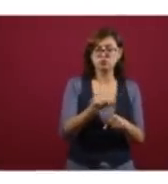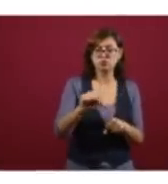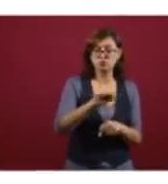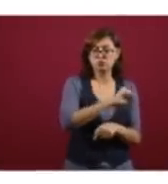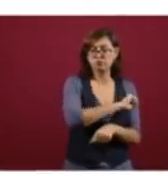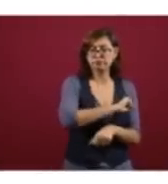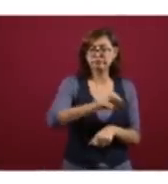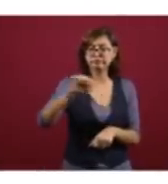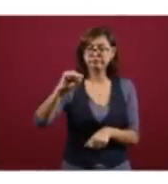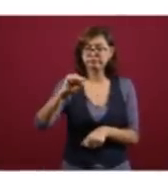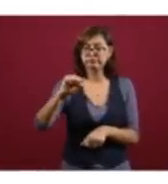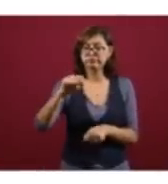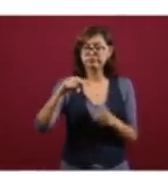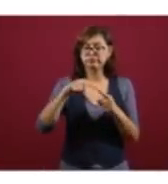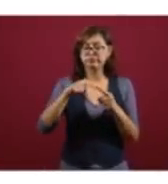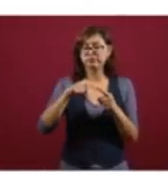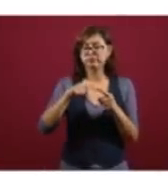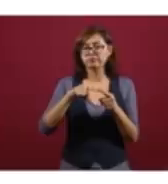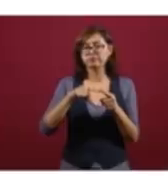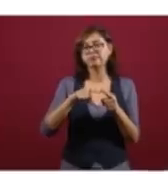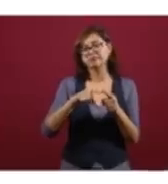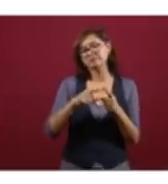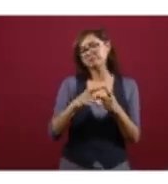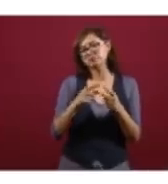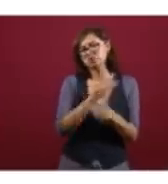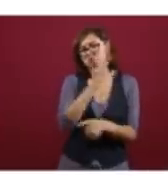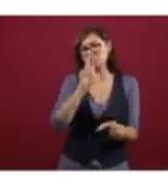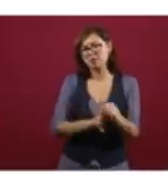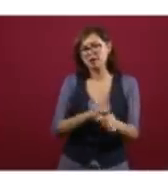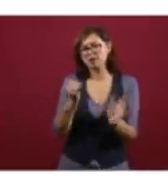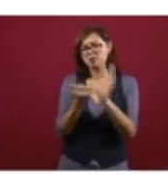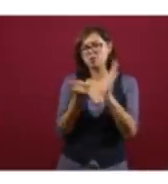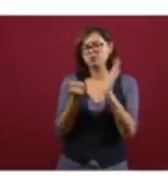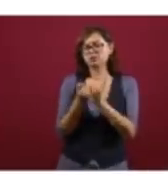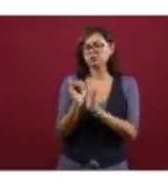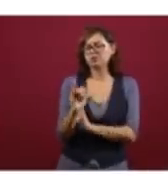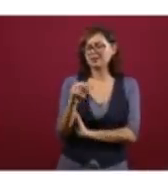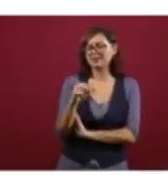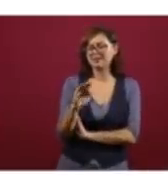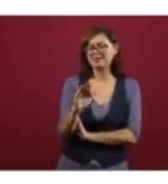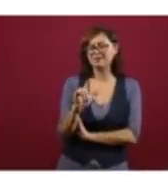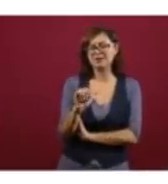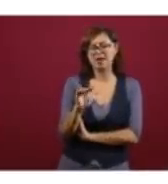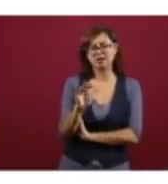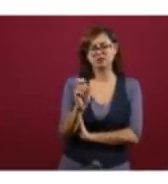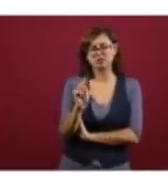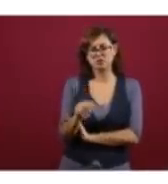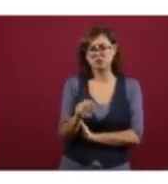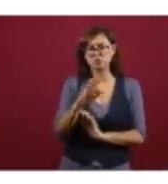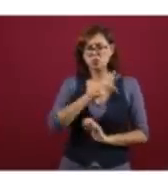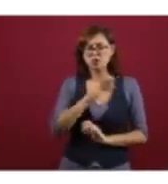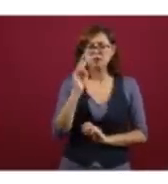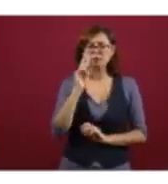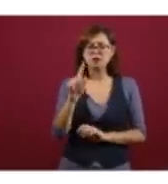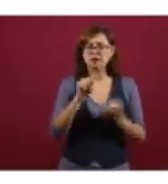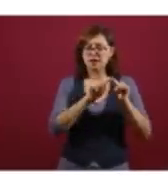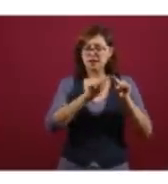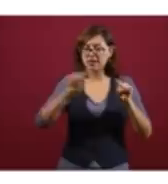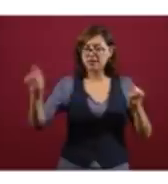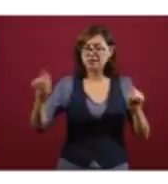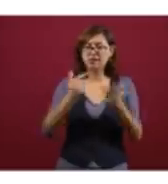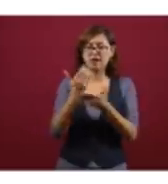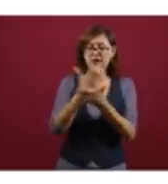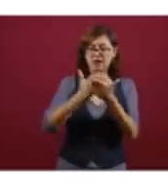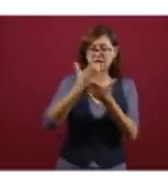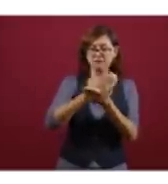en el precio objetivo en la medida en que la inflación va cambiando. Lo que se ve en la línea cafecita es el precio observado